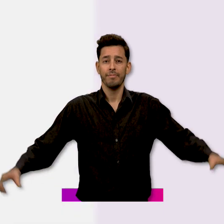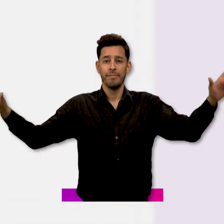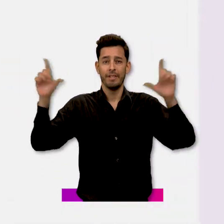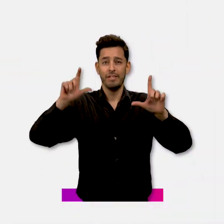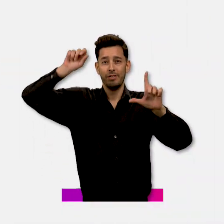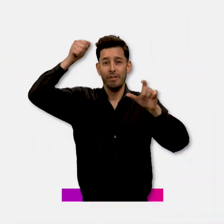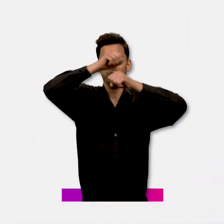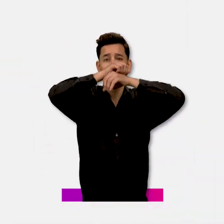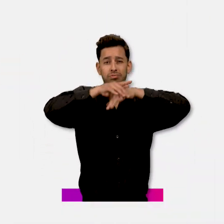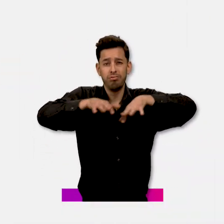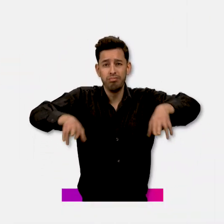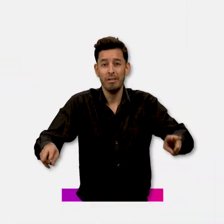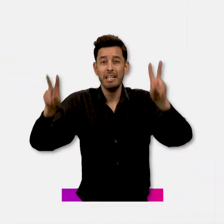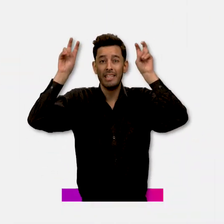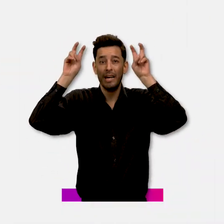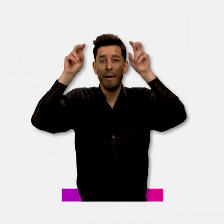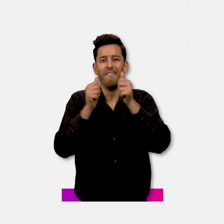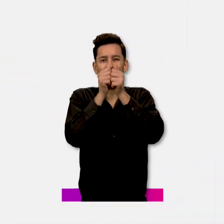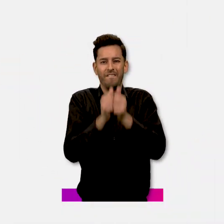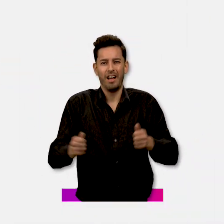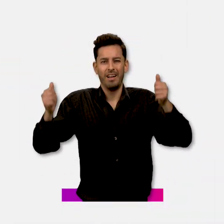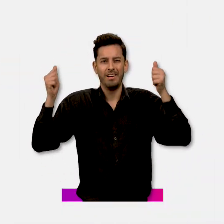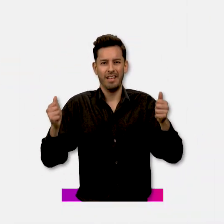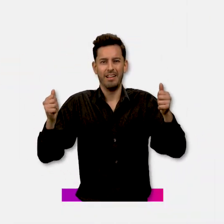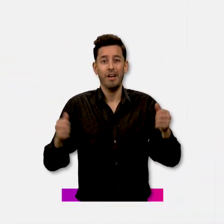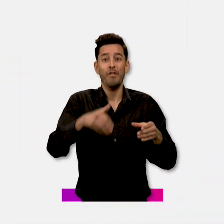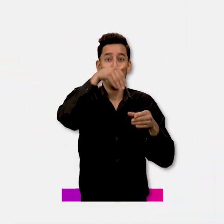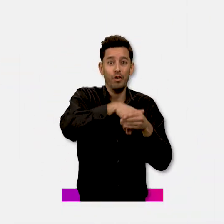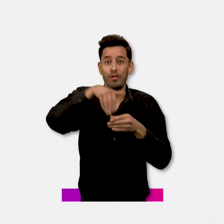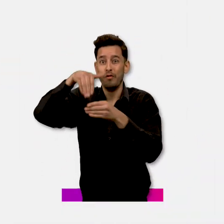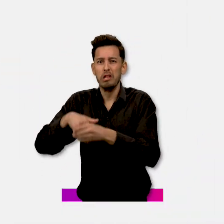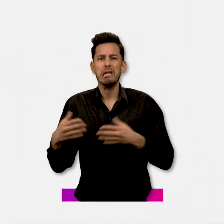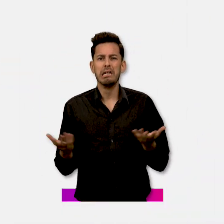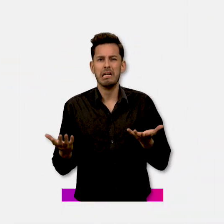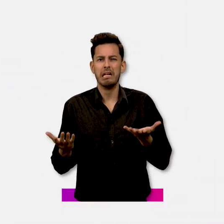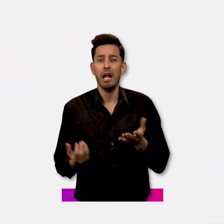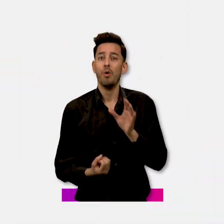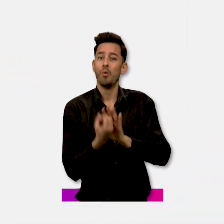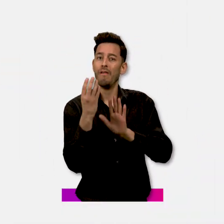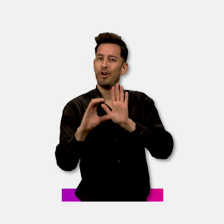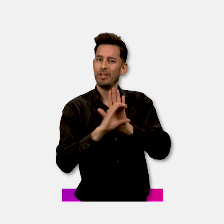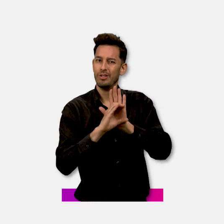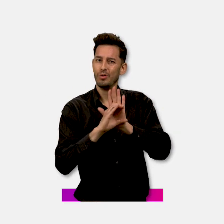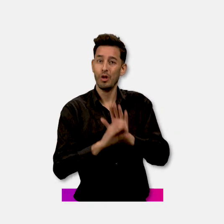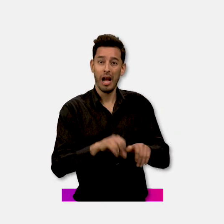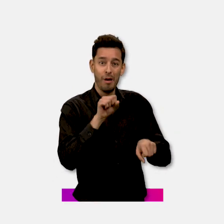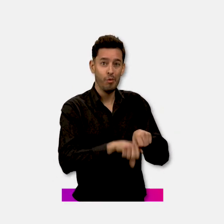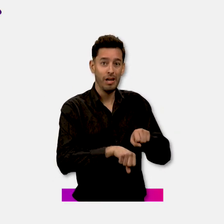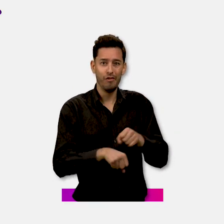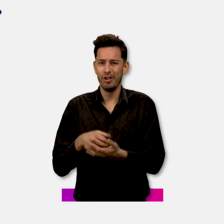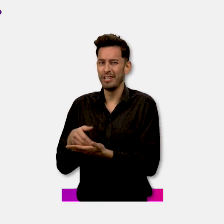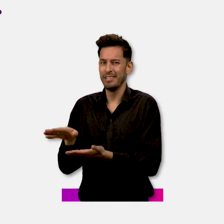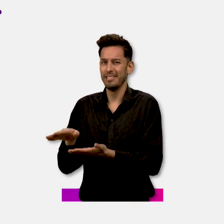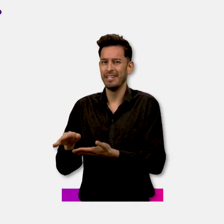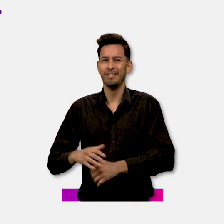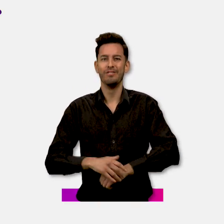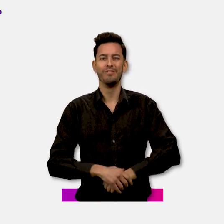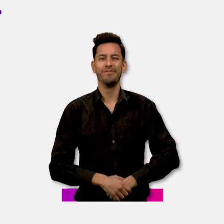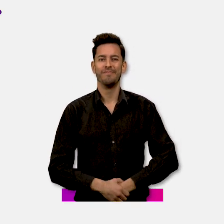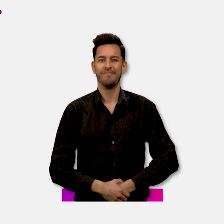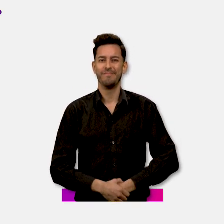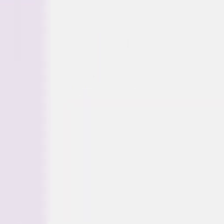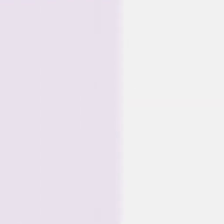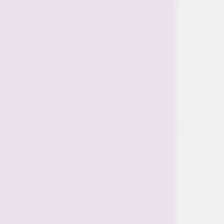Los canales de televisión transmitirán de manera conjunta la franja televisiva correspondiente al plebiscito constitucional.